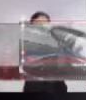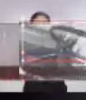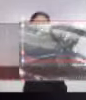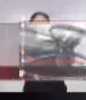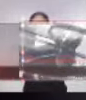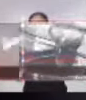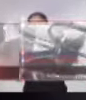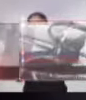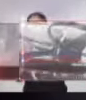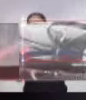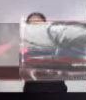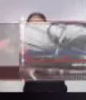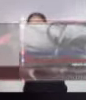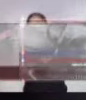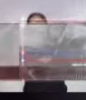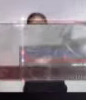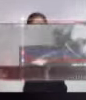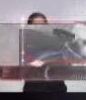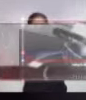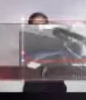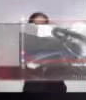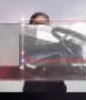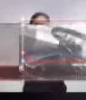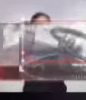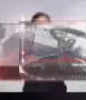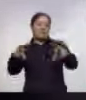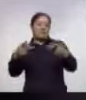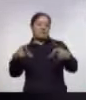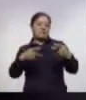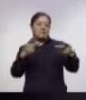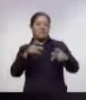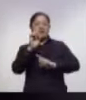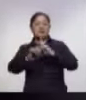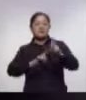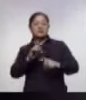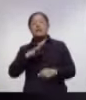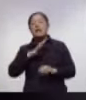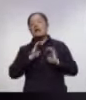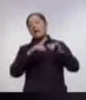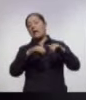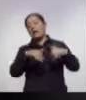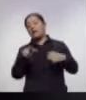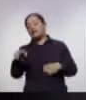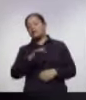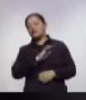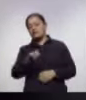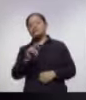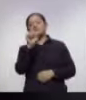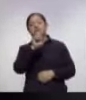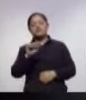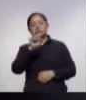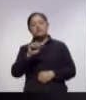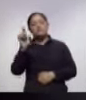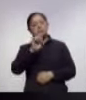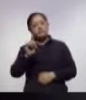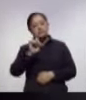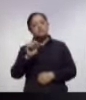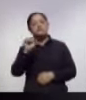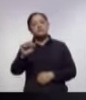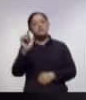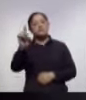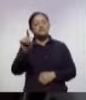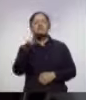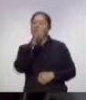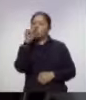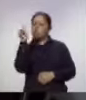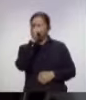deportivos principalmente enfocados al ciclismo. Uh-huh. Y todavía tenemos inscripciones. Se puede inscribir todavía sábado y domingo. Ahí en